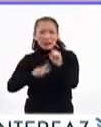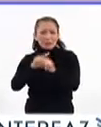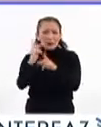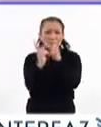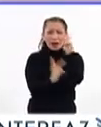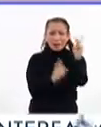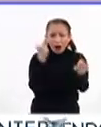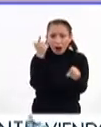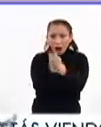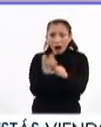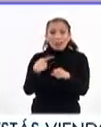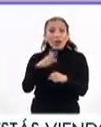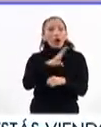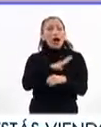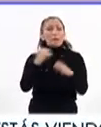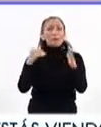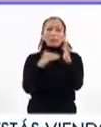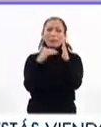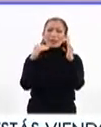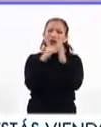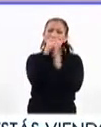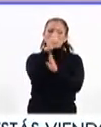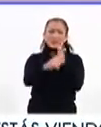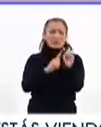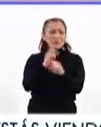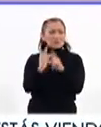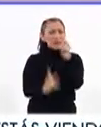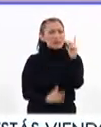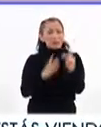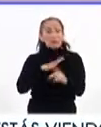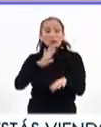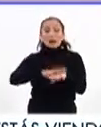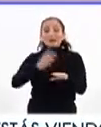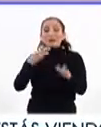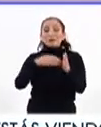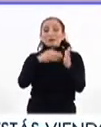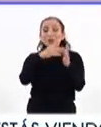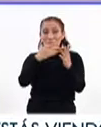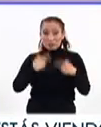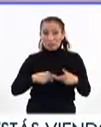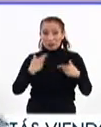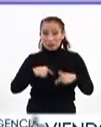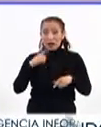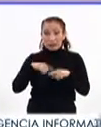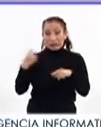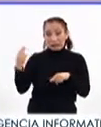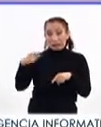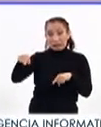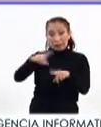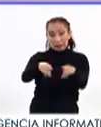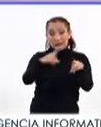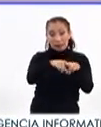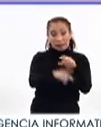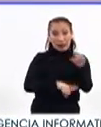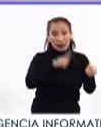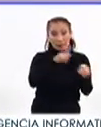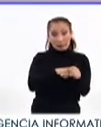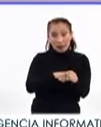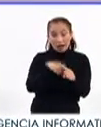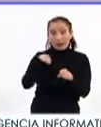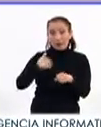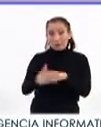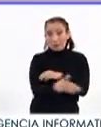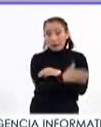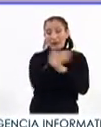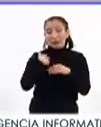identificadas, pero en realidad existen millones de especies. Más de 3,000 millones de personas dependen de la diversidad biológica marina